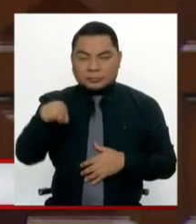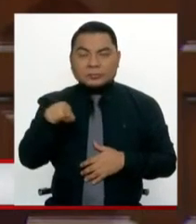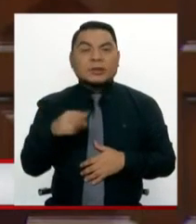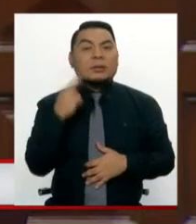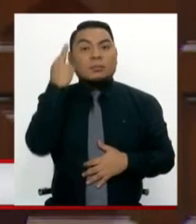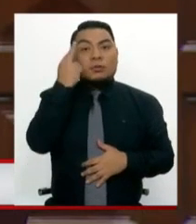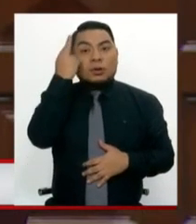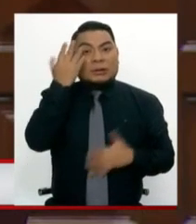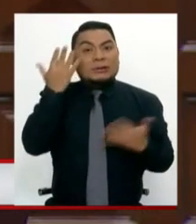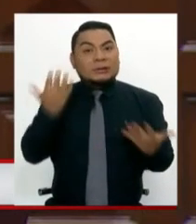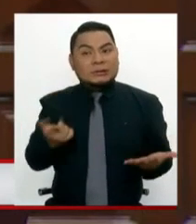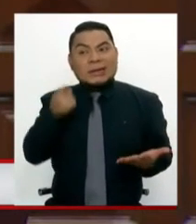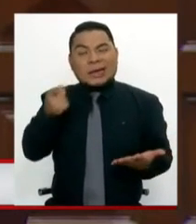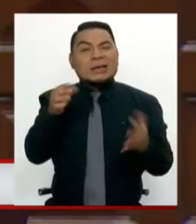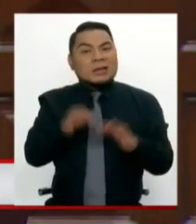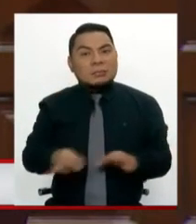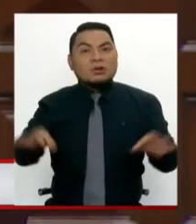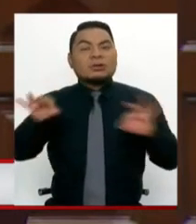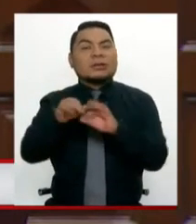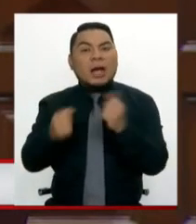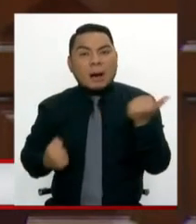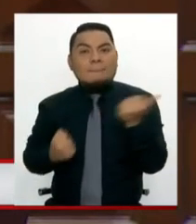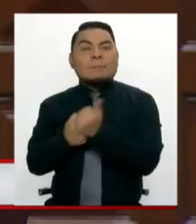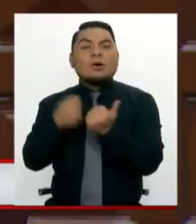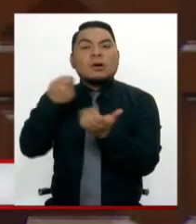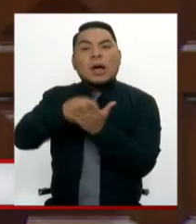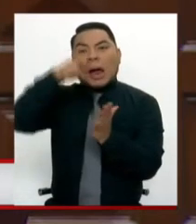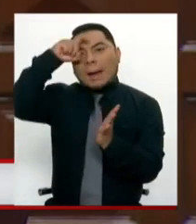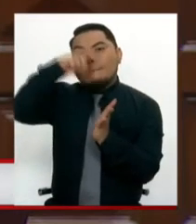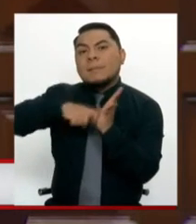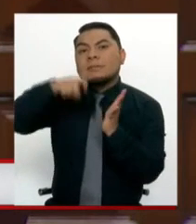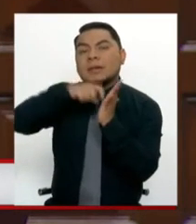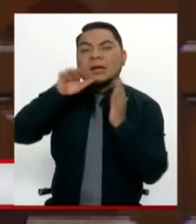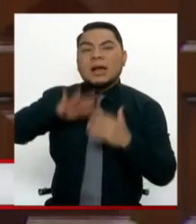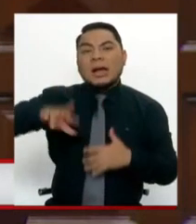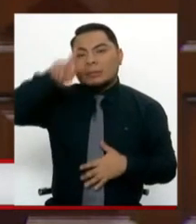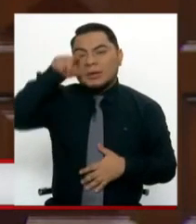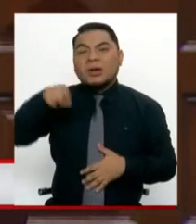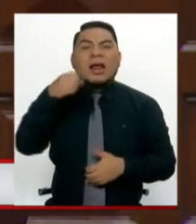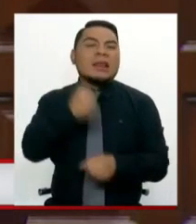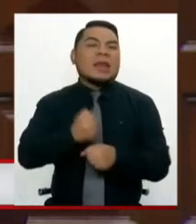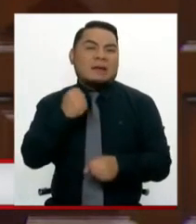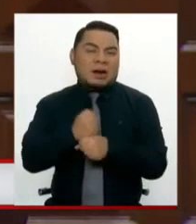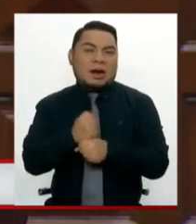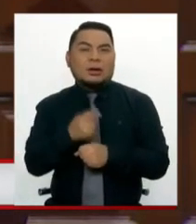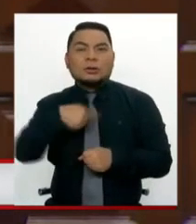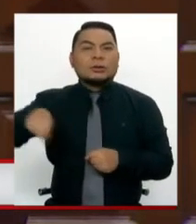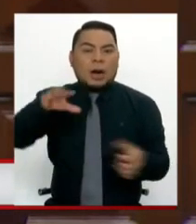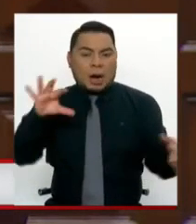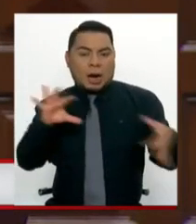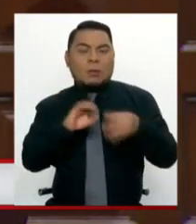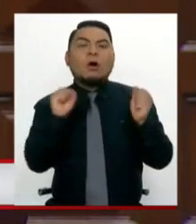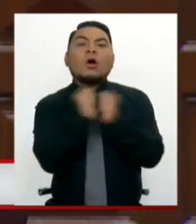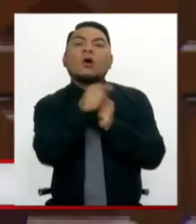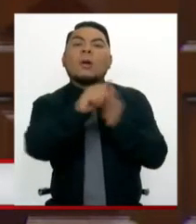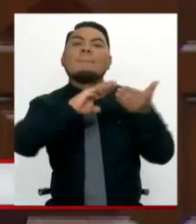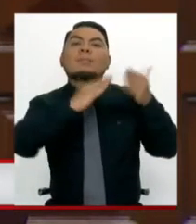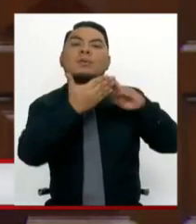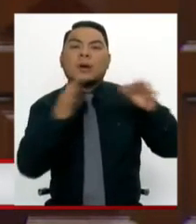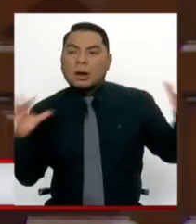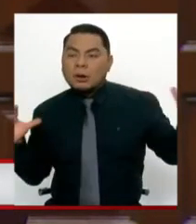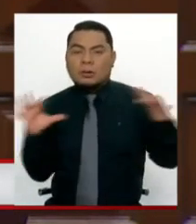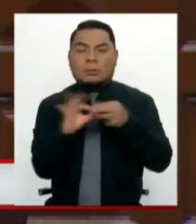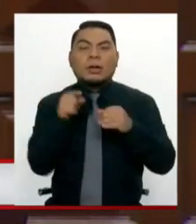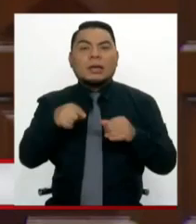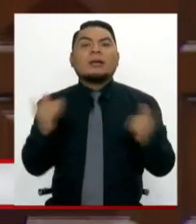es importante resaltar el apoyo de la inversión minera en nuestro país, trabajando de la mano con la población y generando